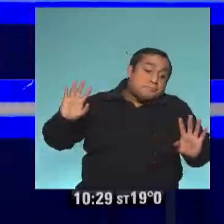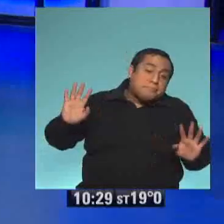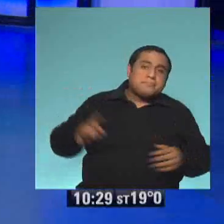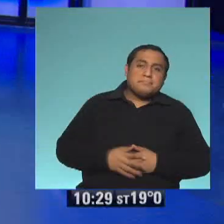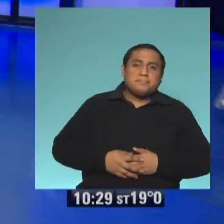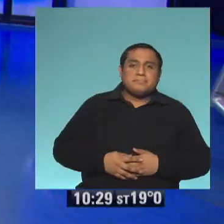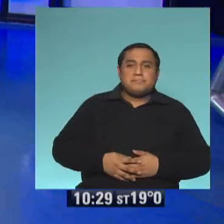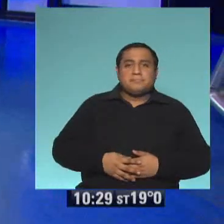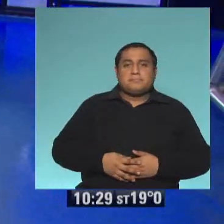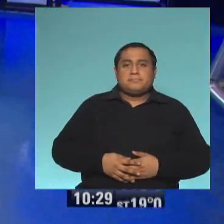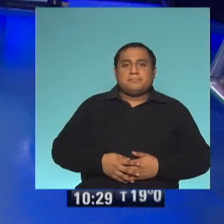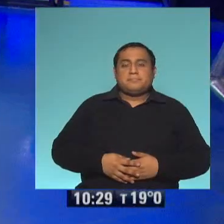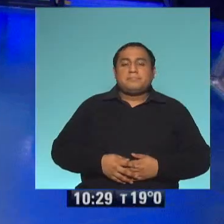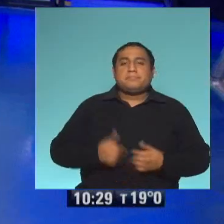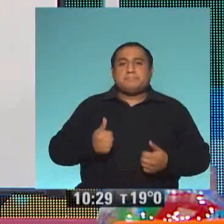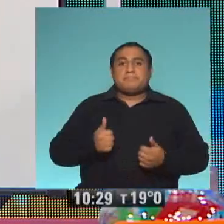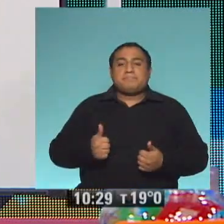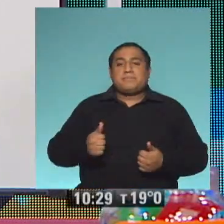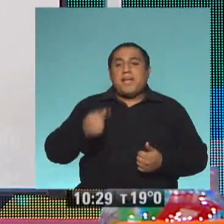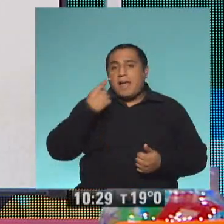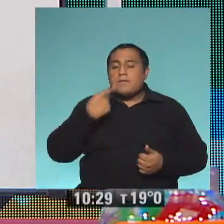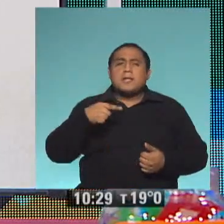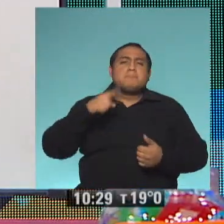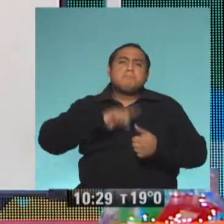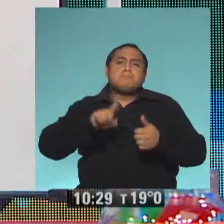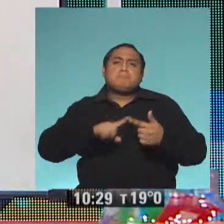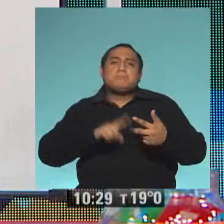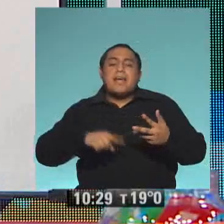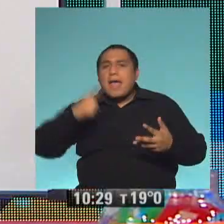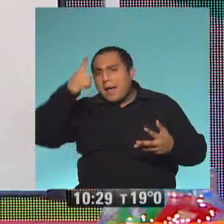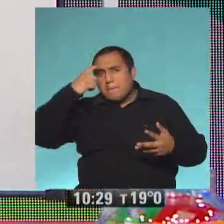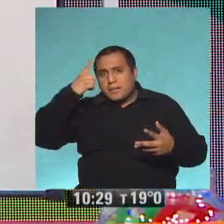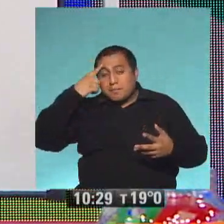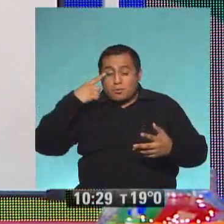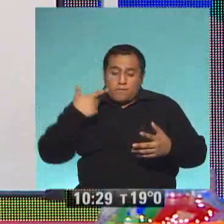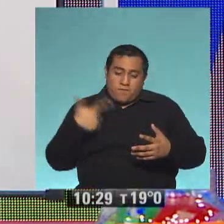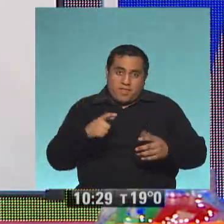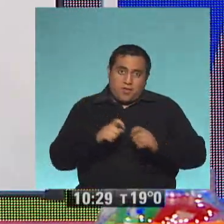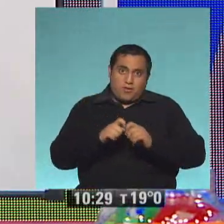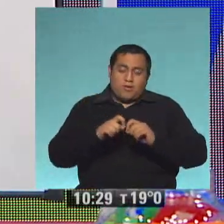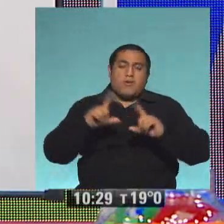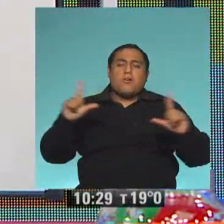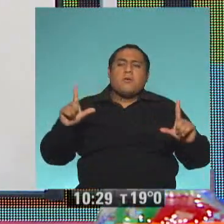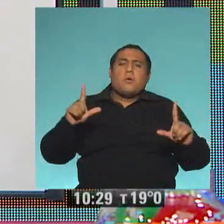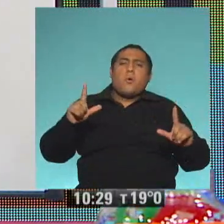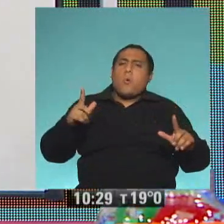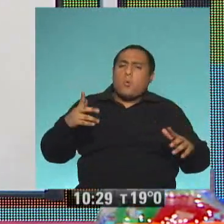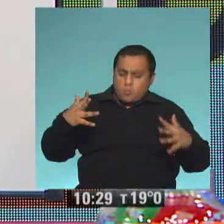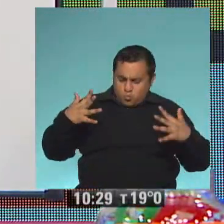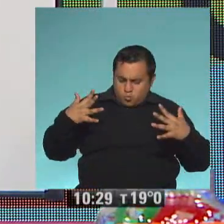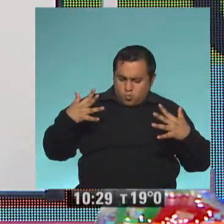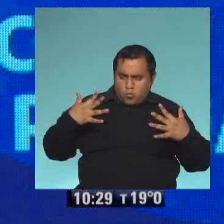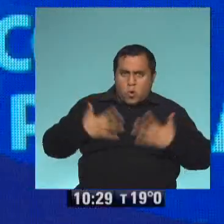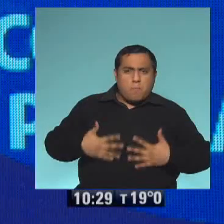si volás, se te quedan. Bien. Bueno, vamos con algunas cosas entonces que aprendimos con este video. Por ejemplo, ¿cómo era la forma del cuerpo de los